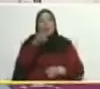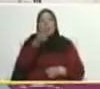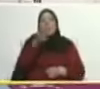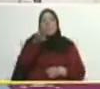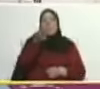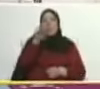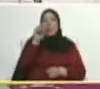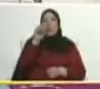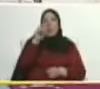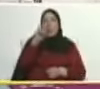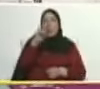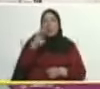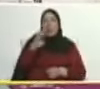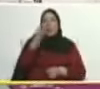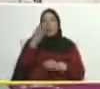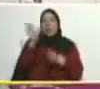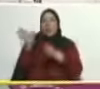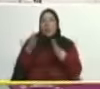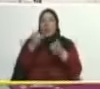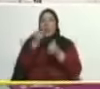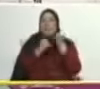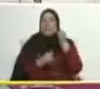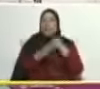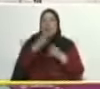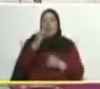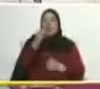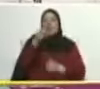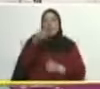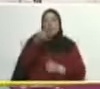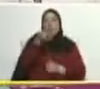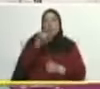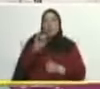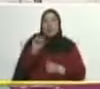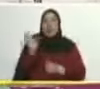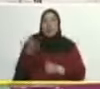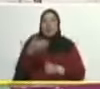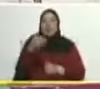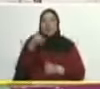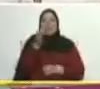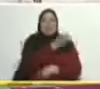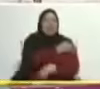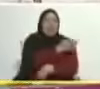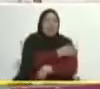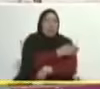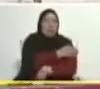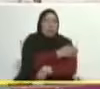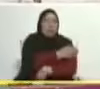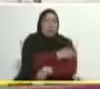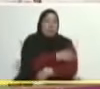name of the right, de la derecha. Of the right.